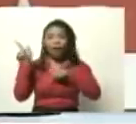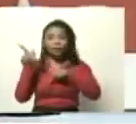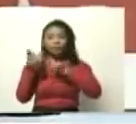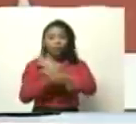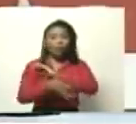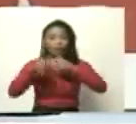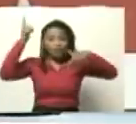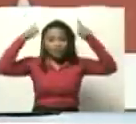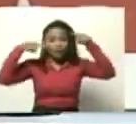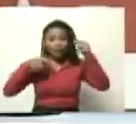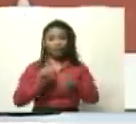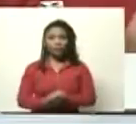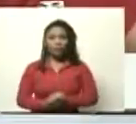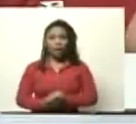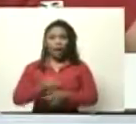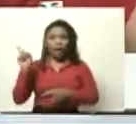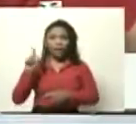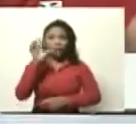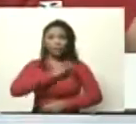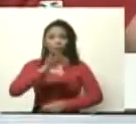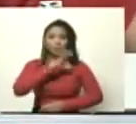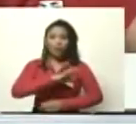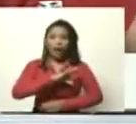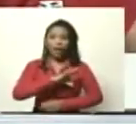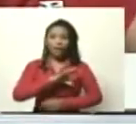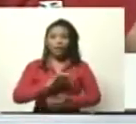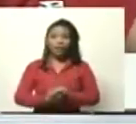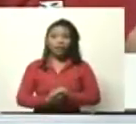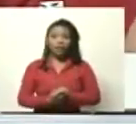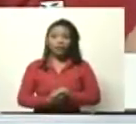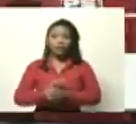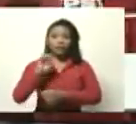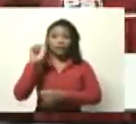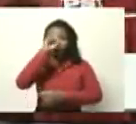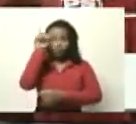menos. El Partido Socialista Unido de Venezuela.